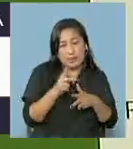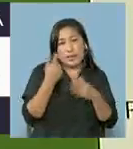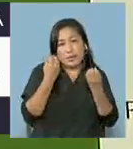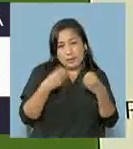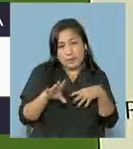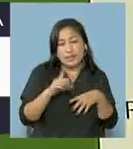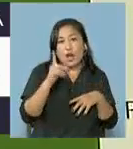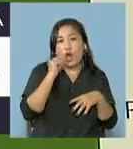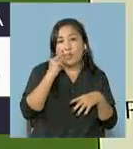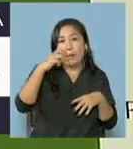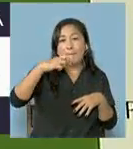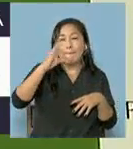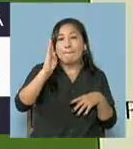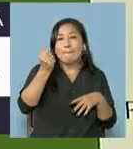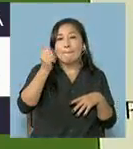asumió Pablo.